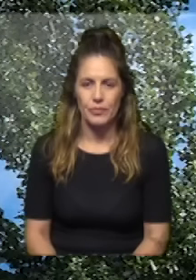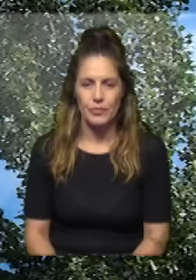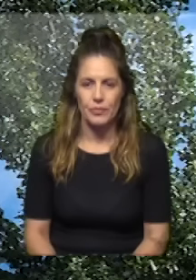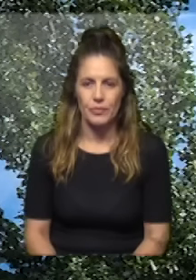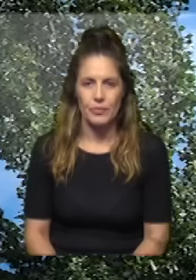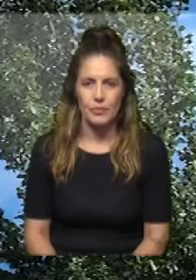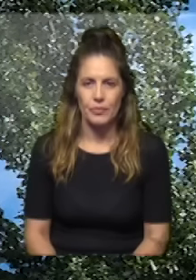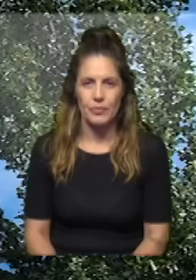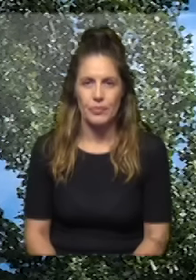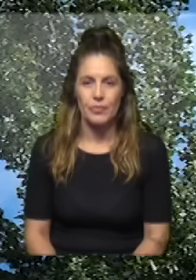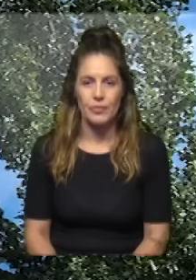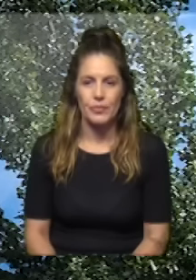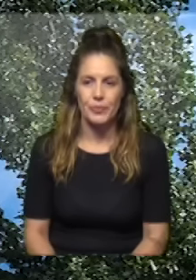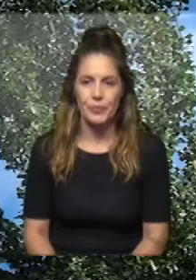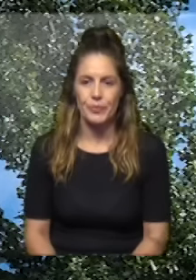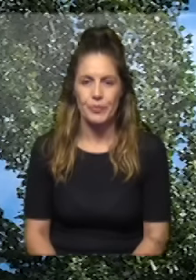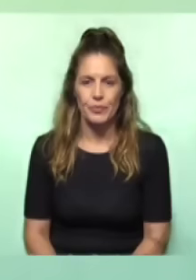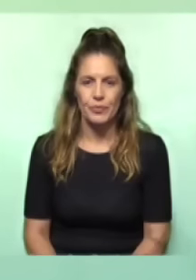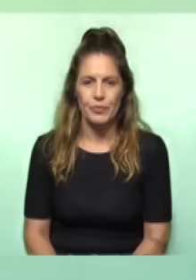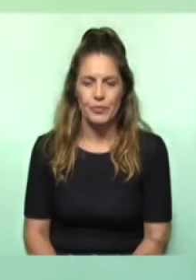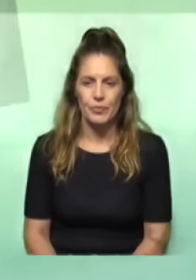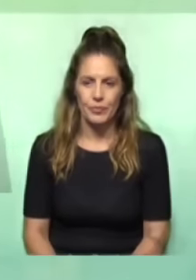historias mercado de